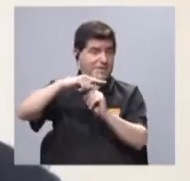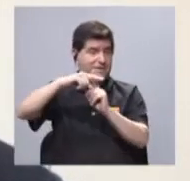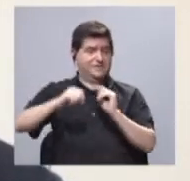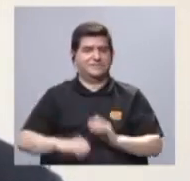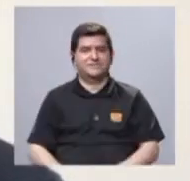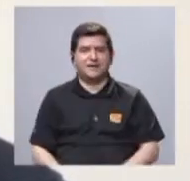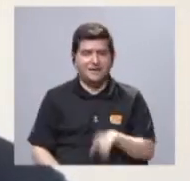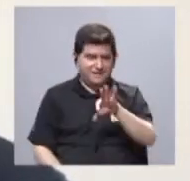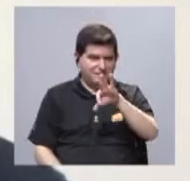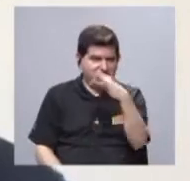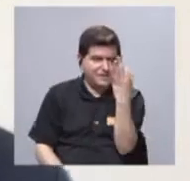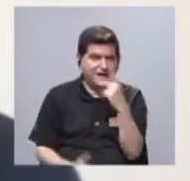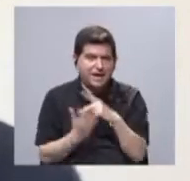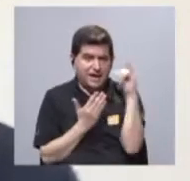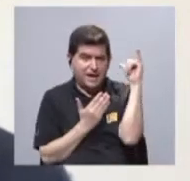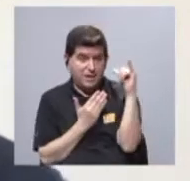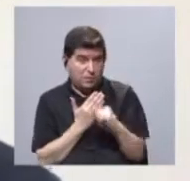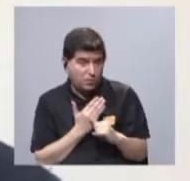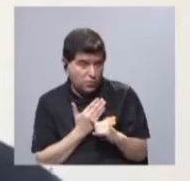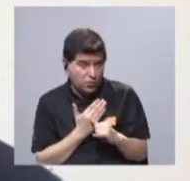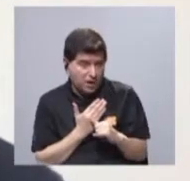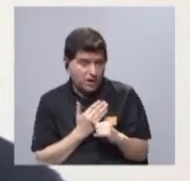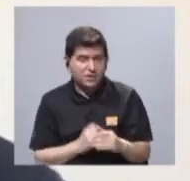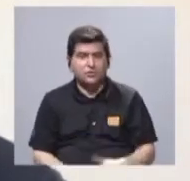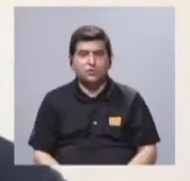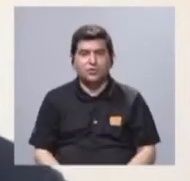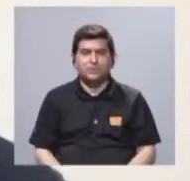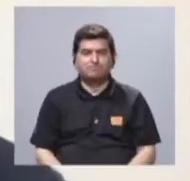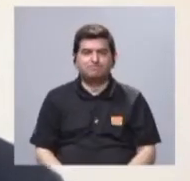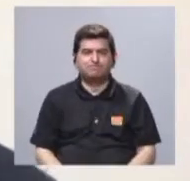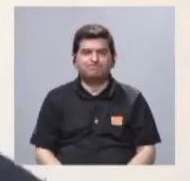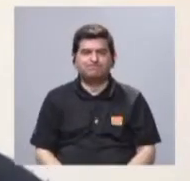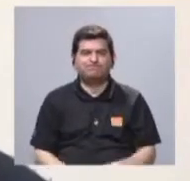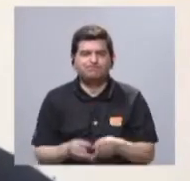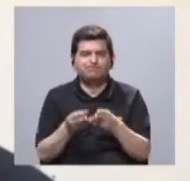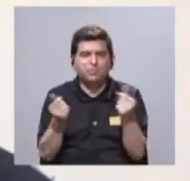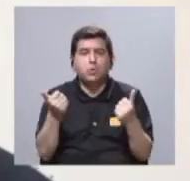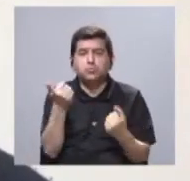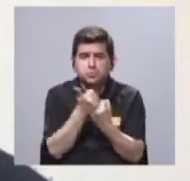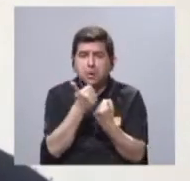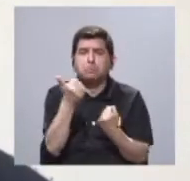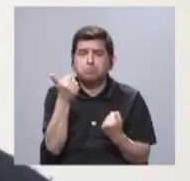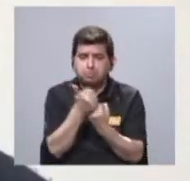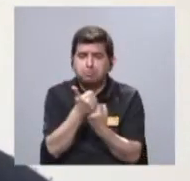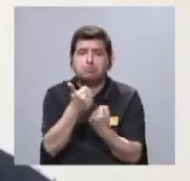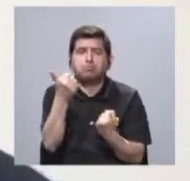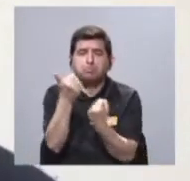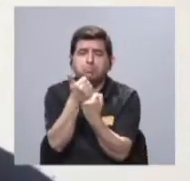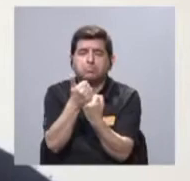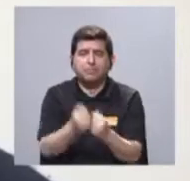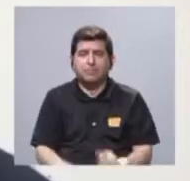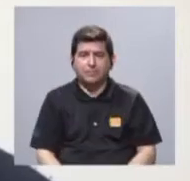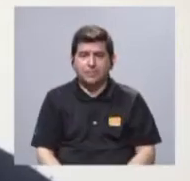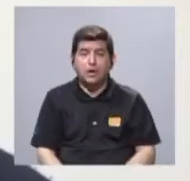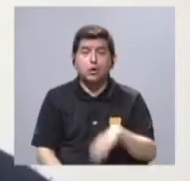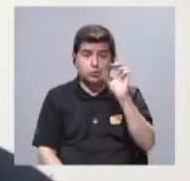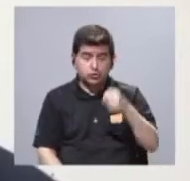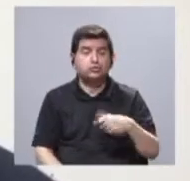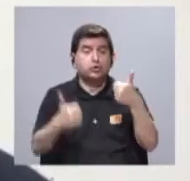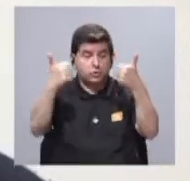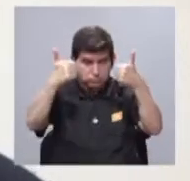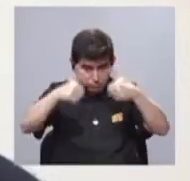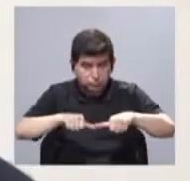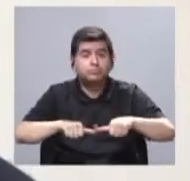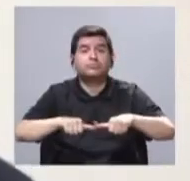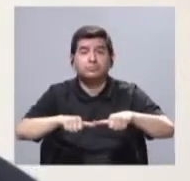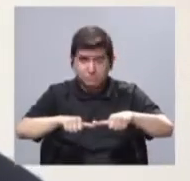Católica. En esa medida, el proyecto va concitando respaldo, logra